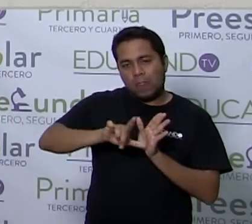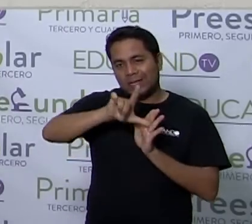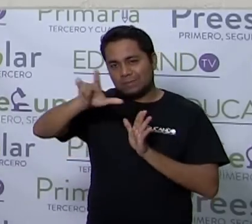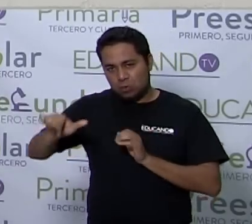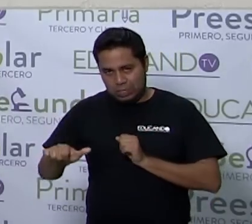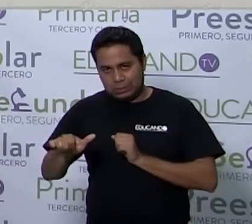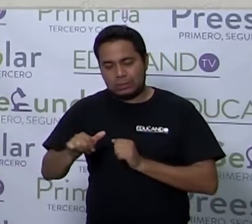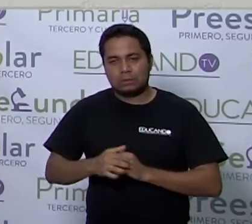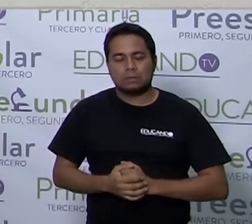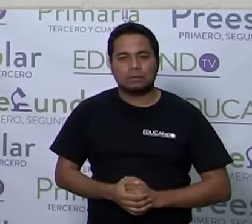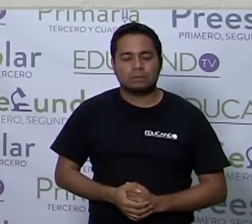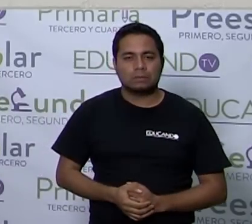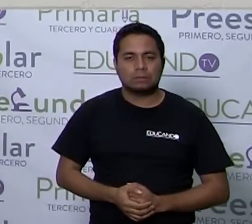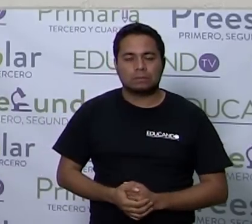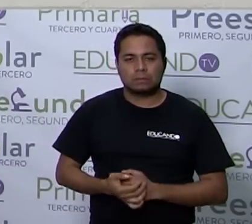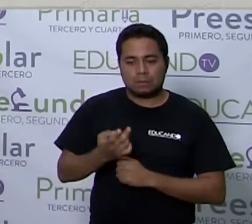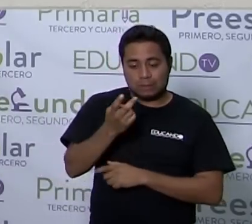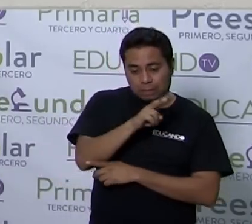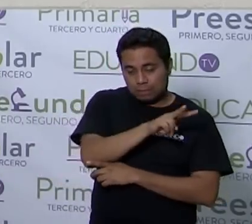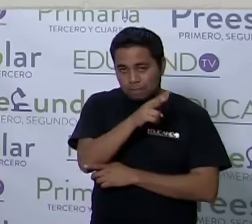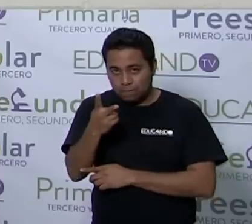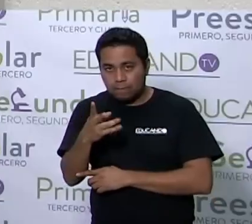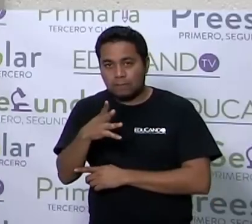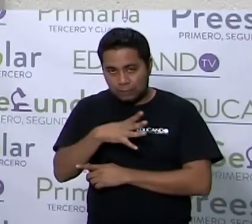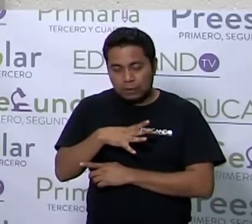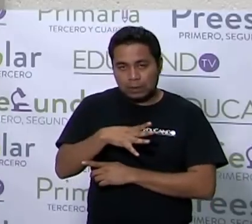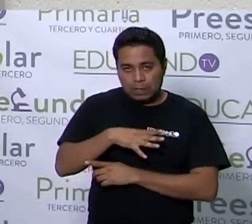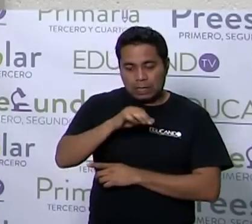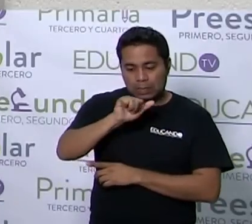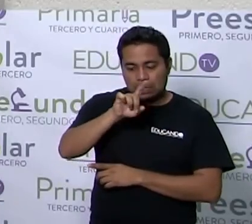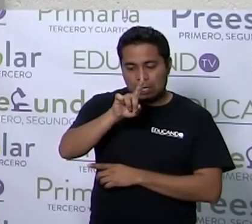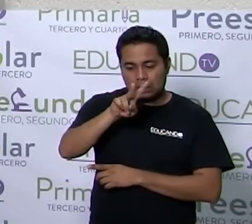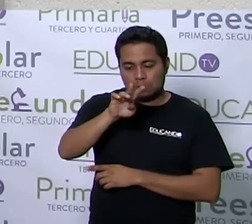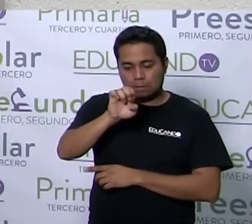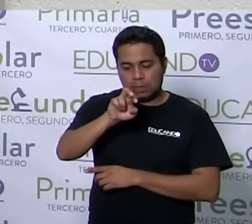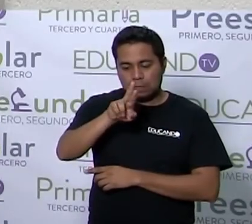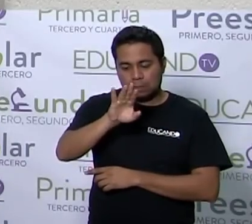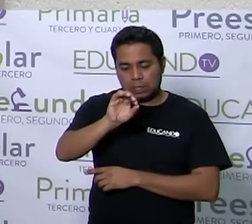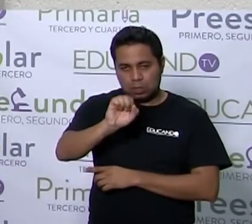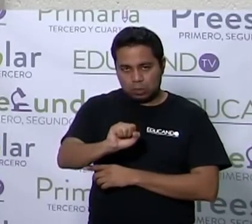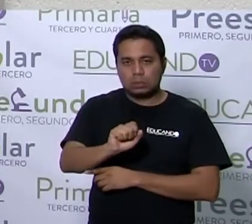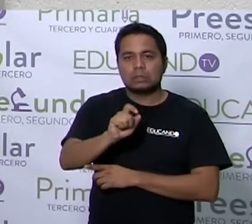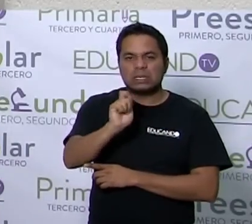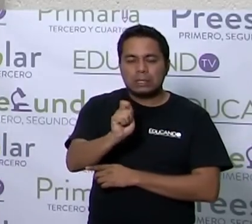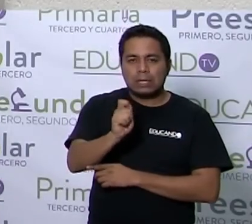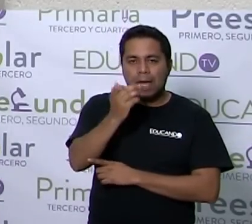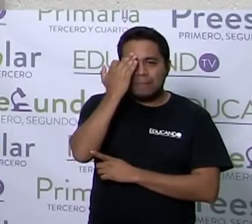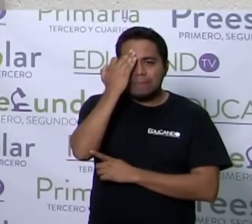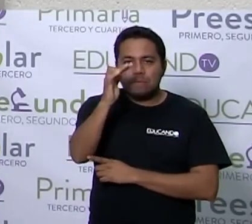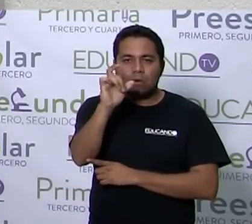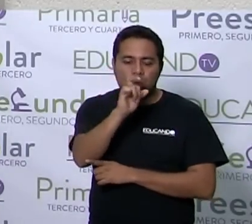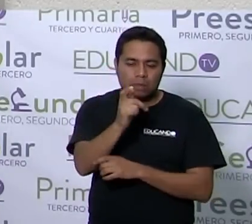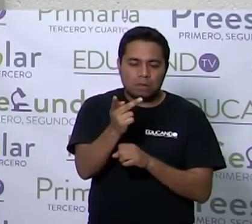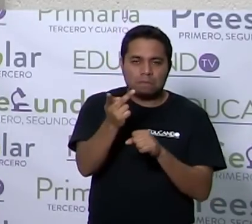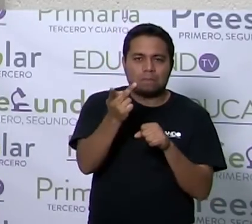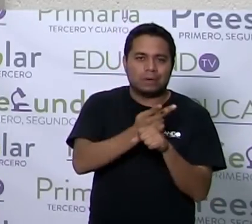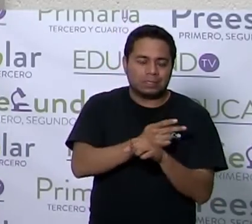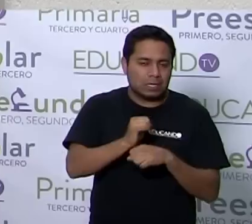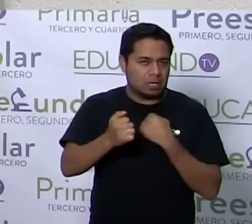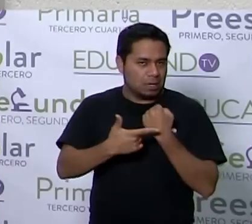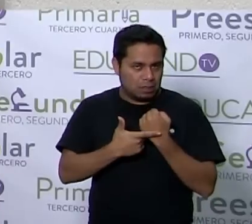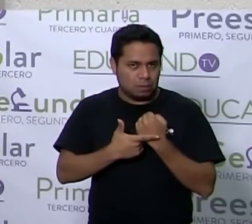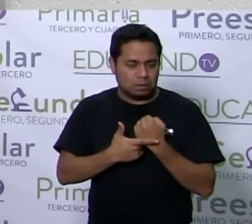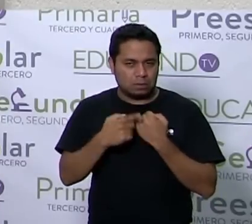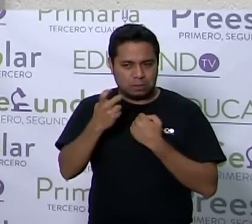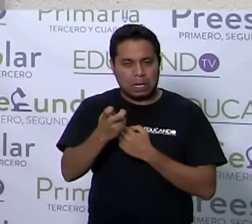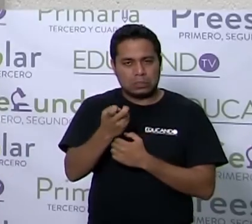después. Estos son adverbios que nos indican el tiempo en el que suceden las